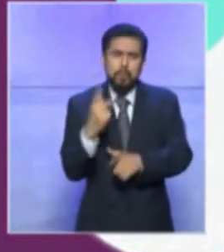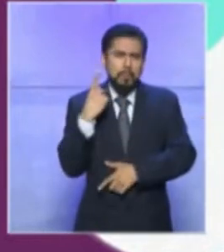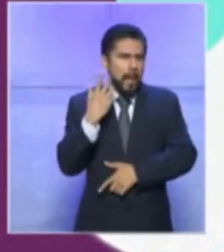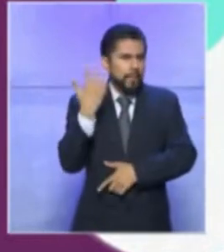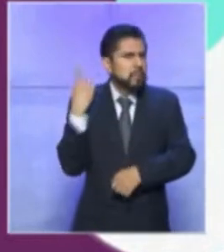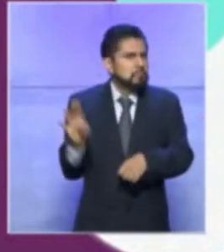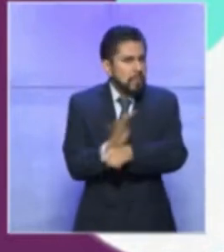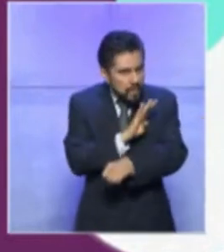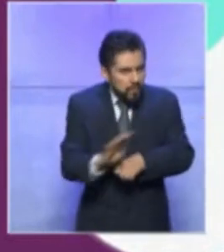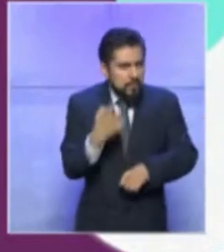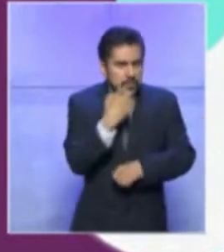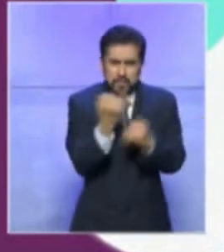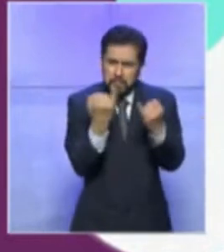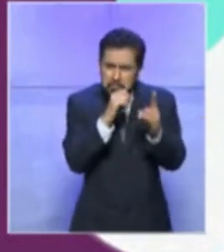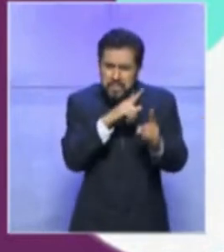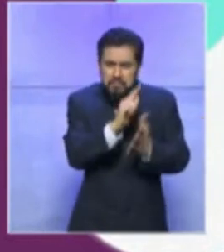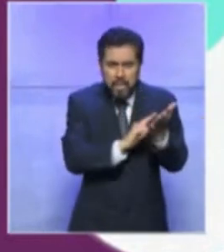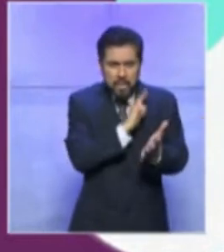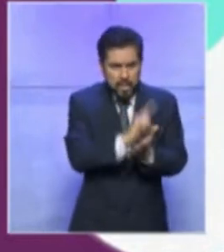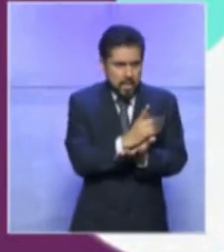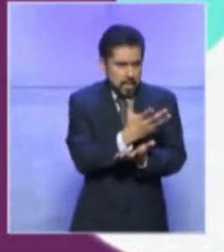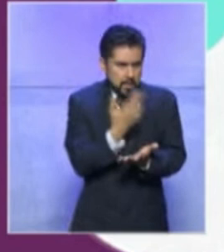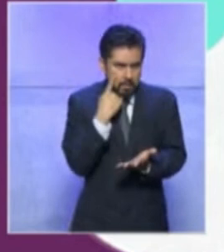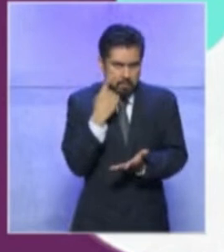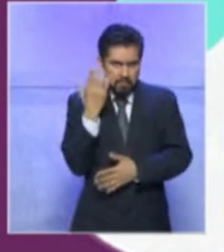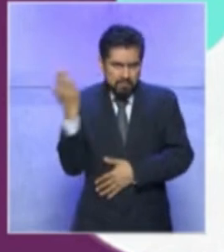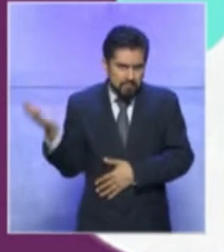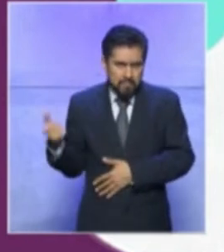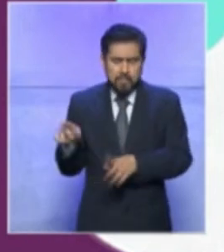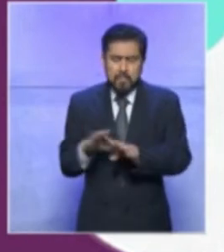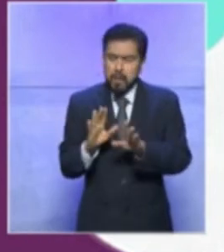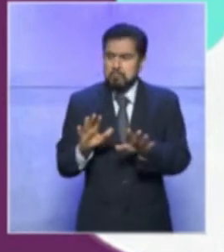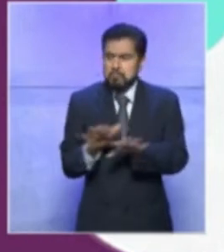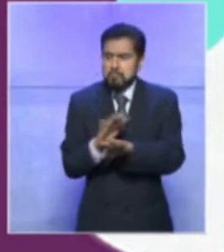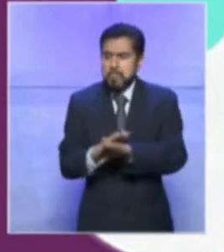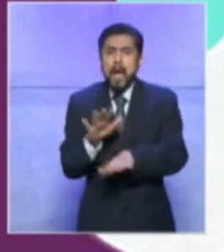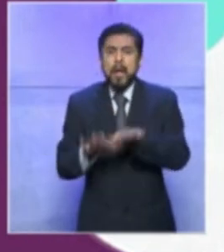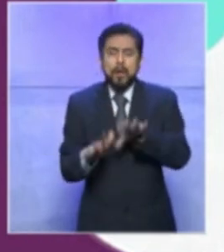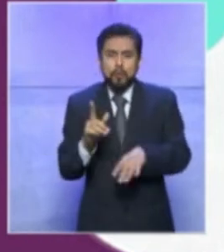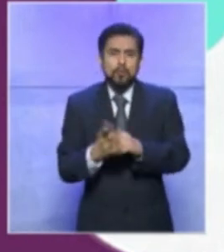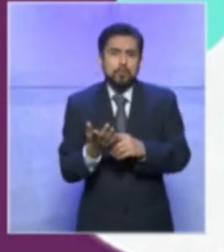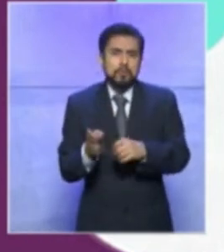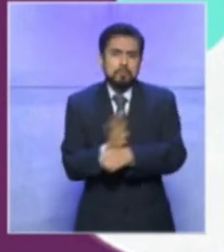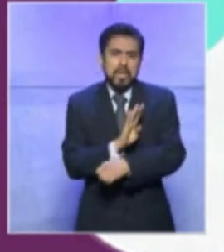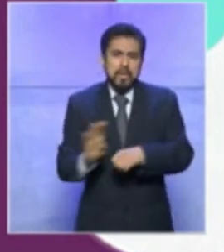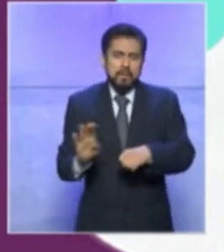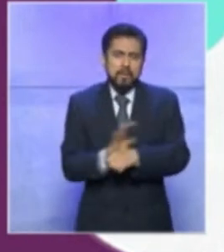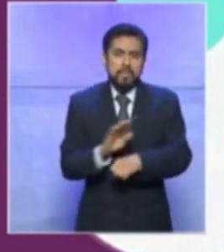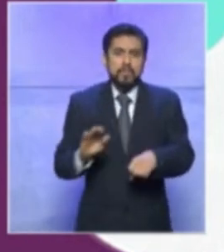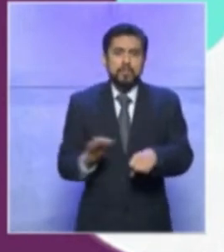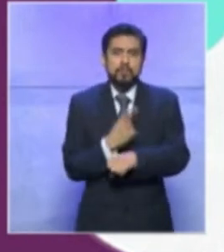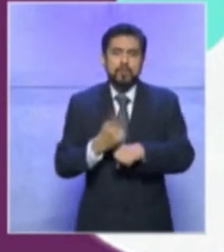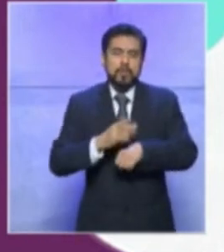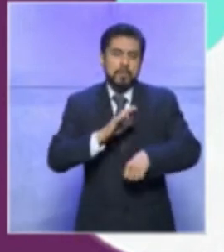la fórmula ha permitido que distintas fuerzas políticas en algún momento u otro se hayan visto beneficiadas en términos de